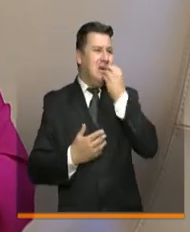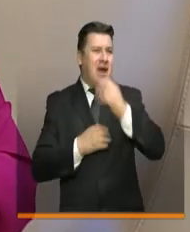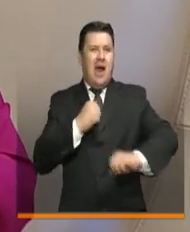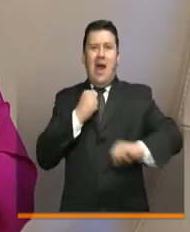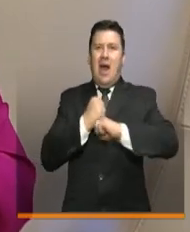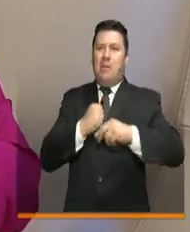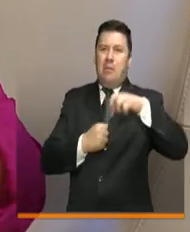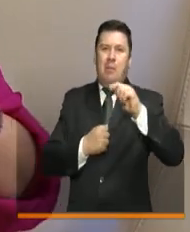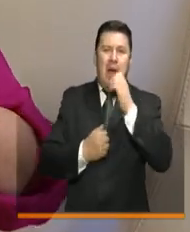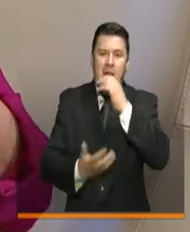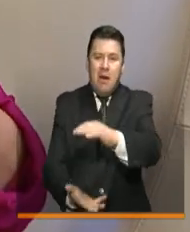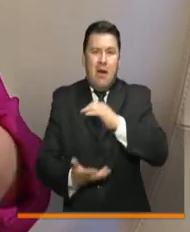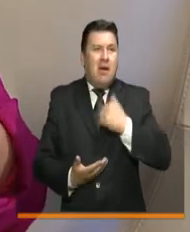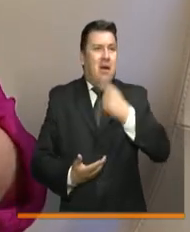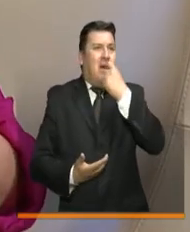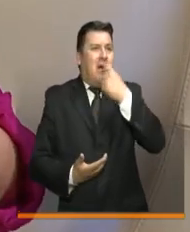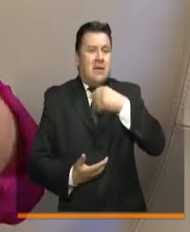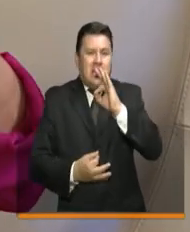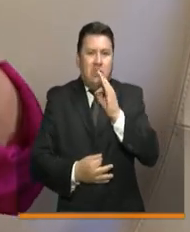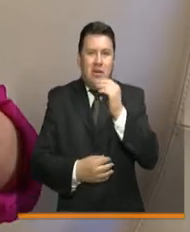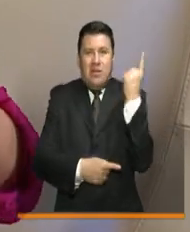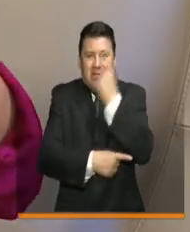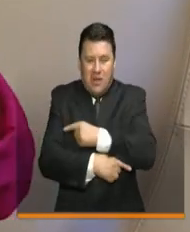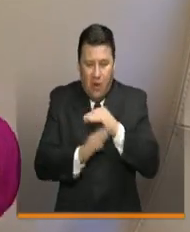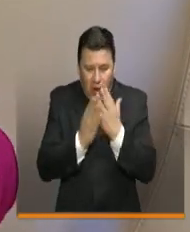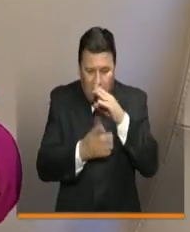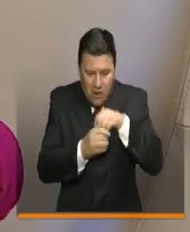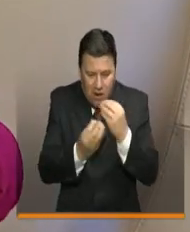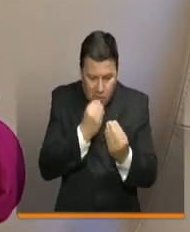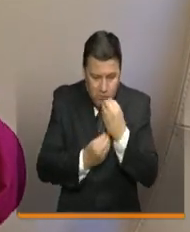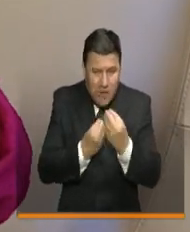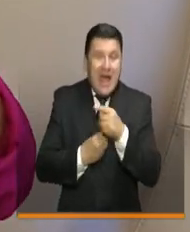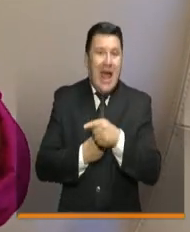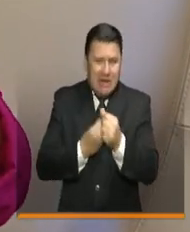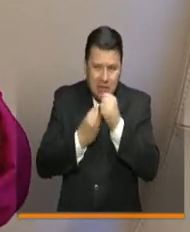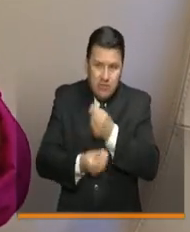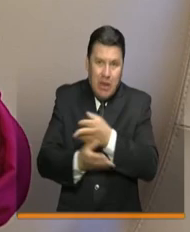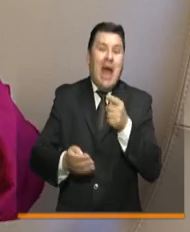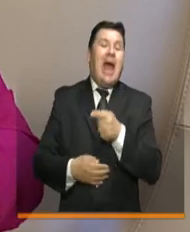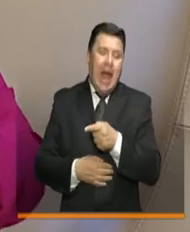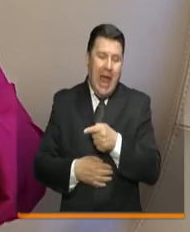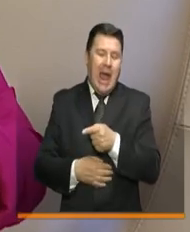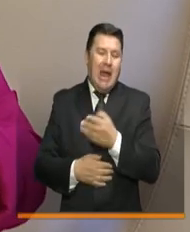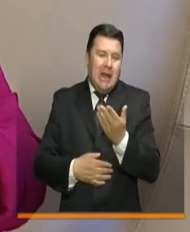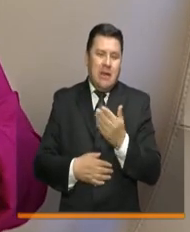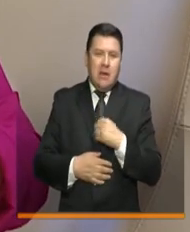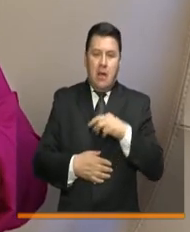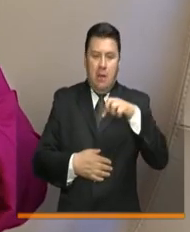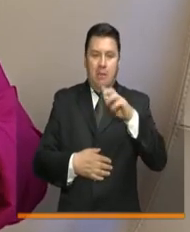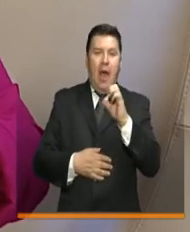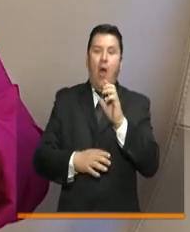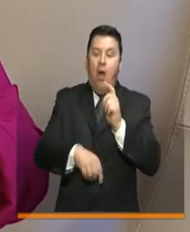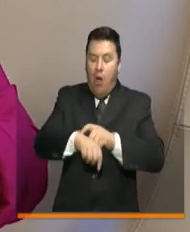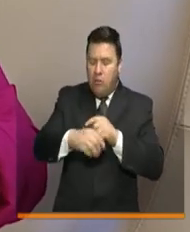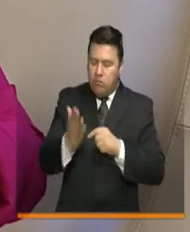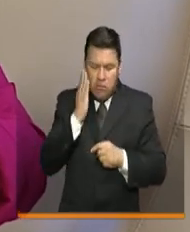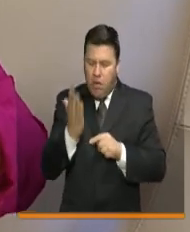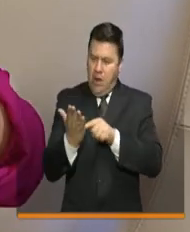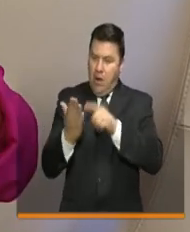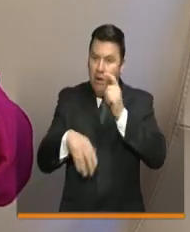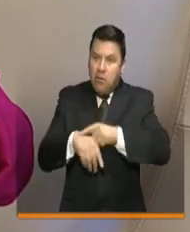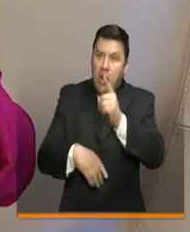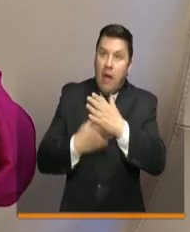apoyo nutricional, pero si todos colaboramos con temas de distancia social y tiempo, seguro que no solamente el PAE va a contribuir al